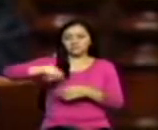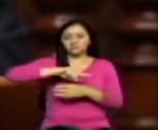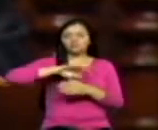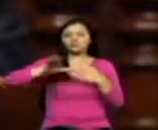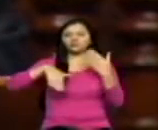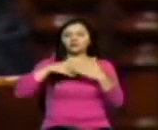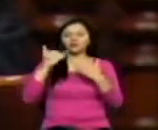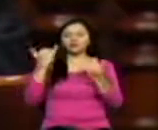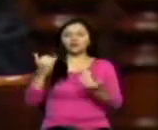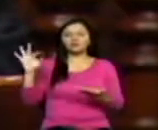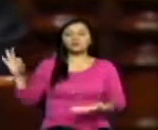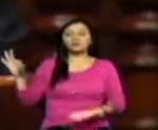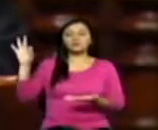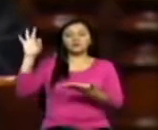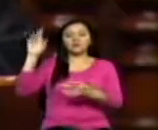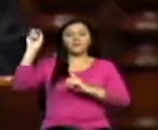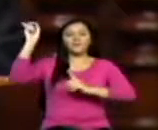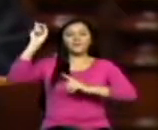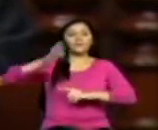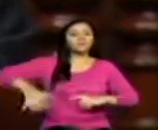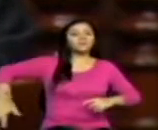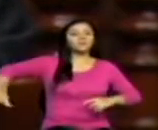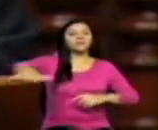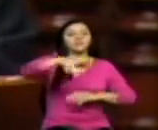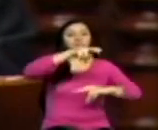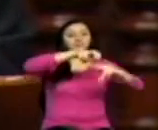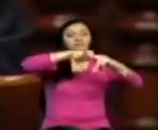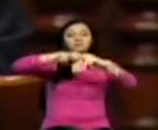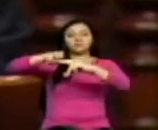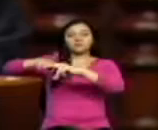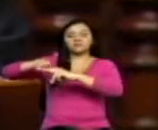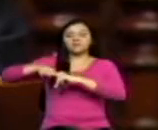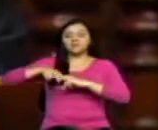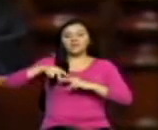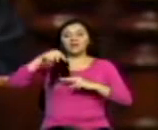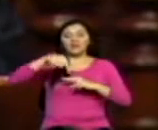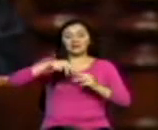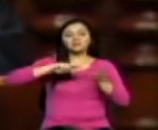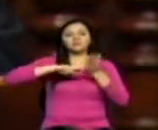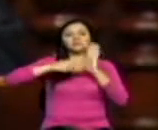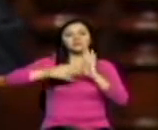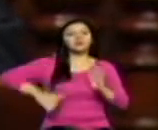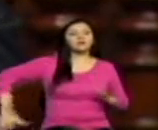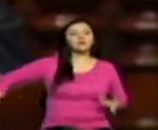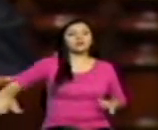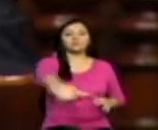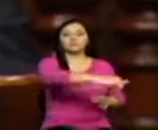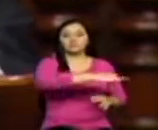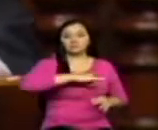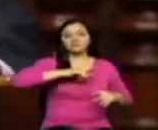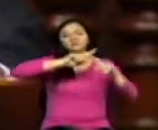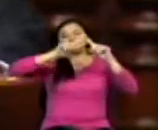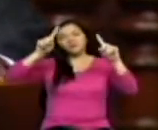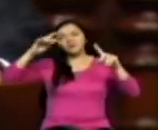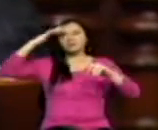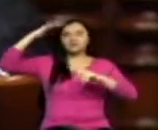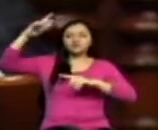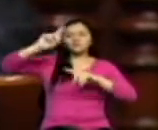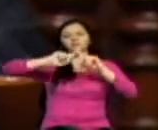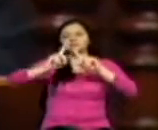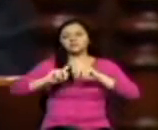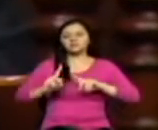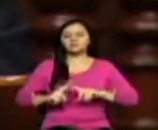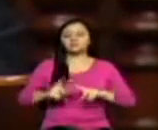están representados en este Parlamento, símbolo de la democracia. Quiero asegurar